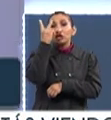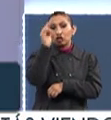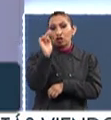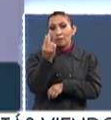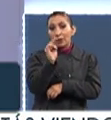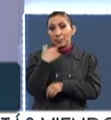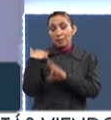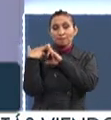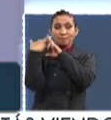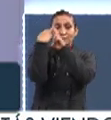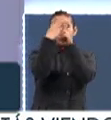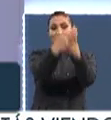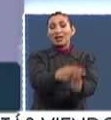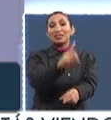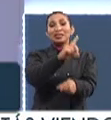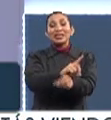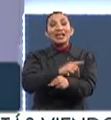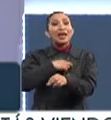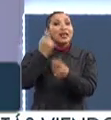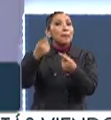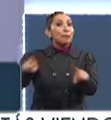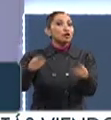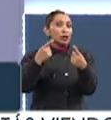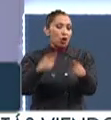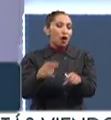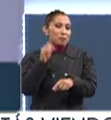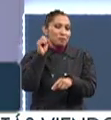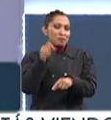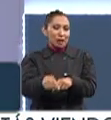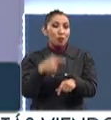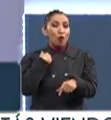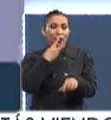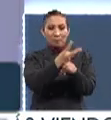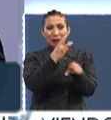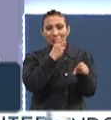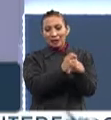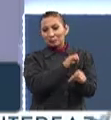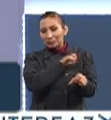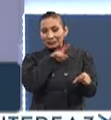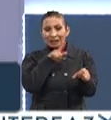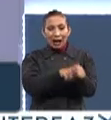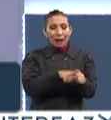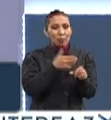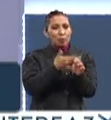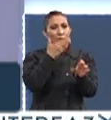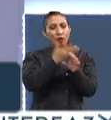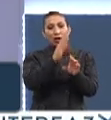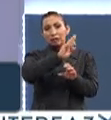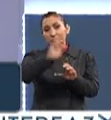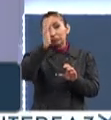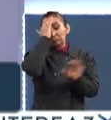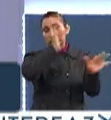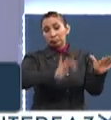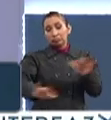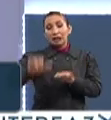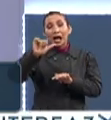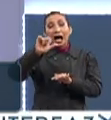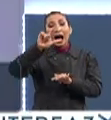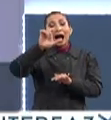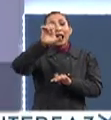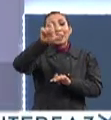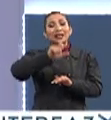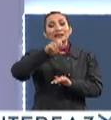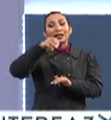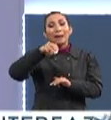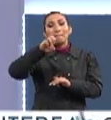de noviembre se conmemora el Día del Músico y precisamente tenemos un invitado especial, muy especial, el reconocido pianista Alex Mercado, quien viene